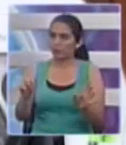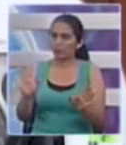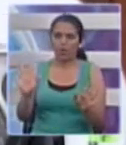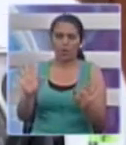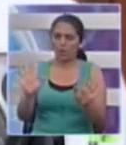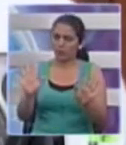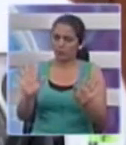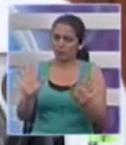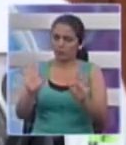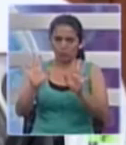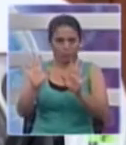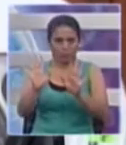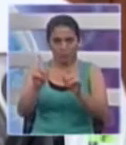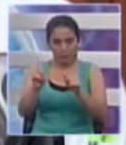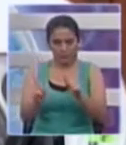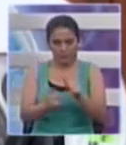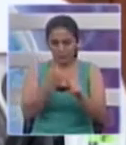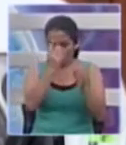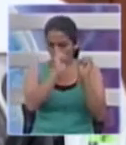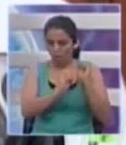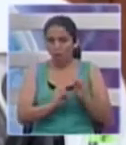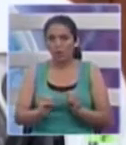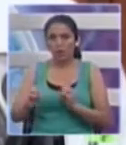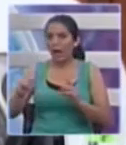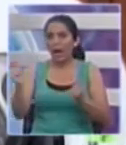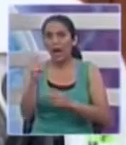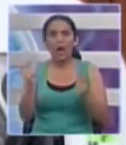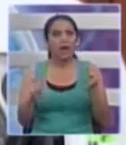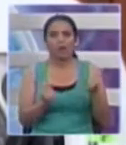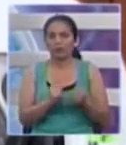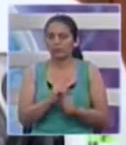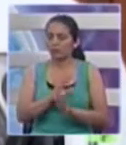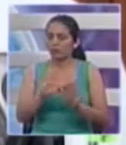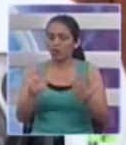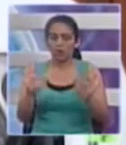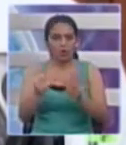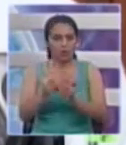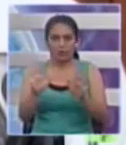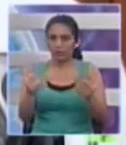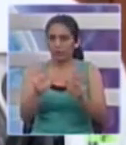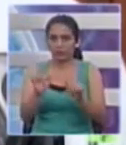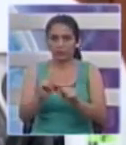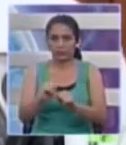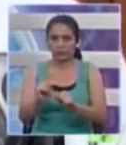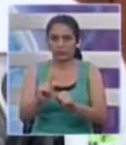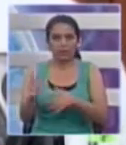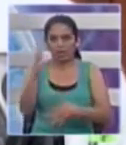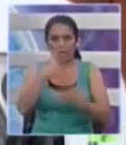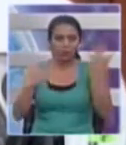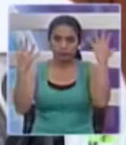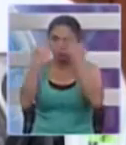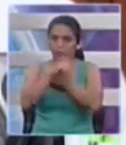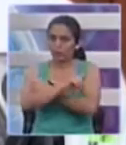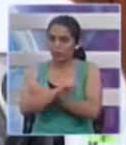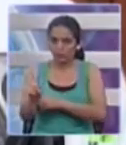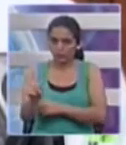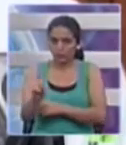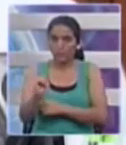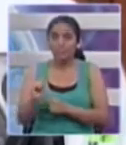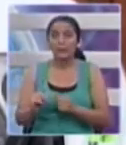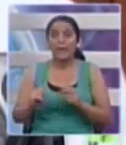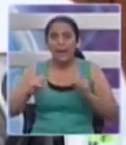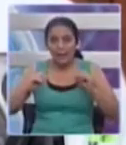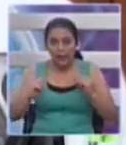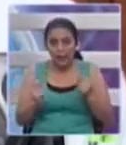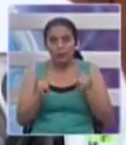cosas hay que hacerlas bien. Y precipitarse, que no es lo mismo que apurarse, no conduce a nada bueno. Hay que apurarse,